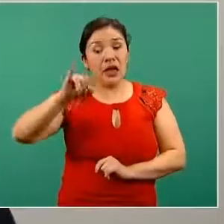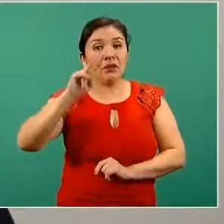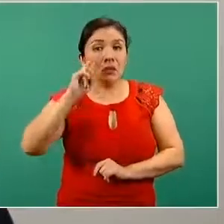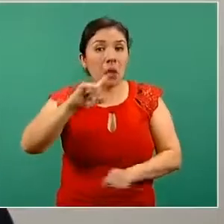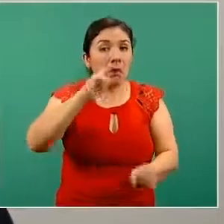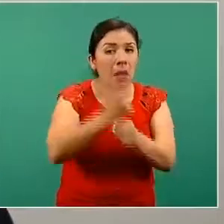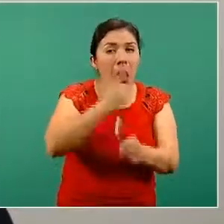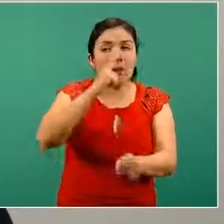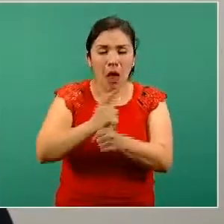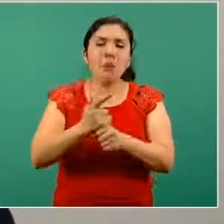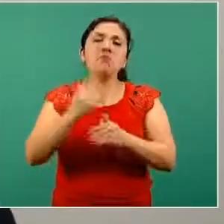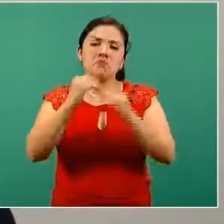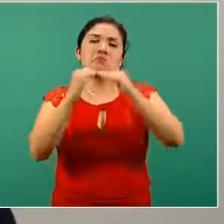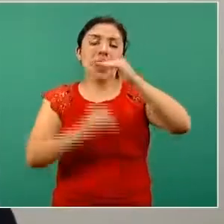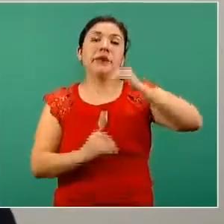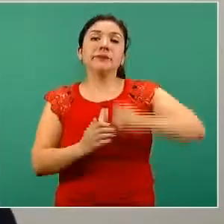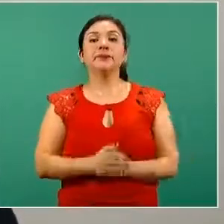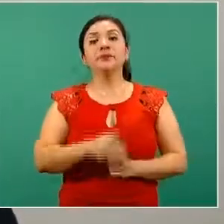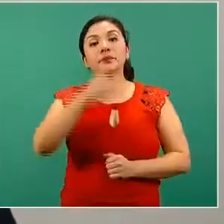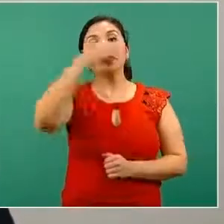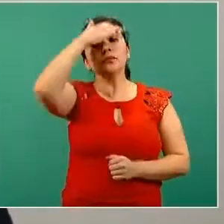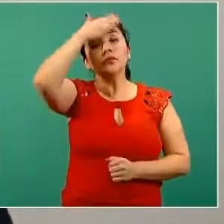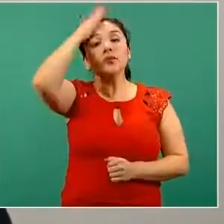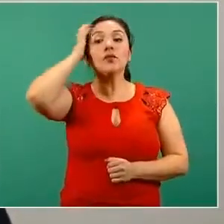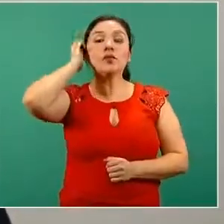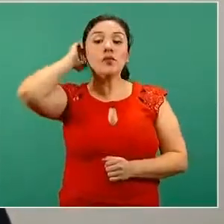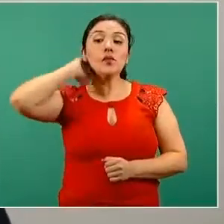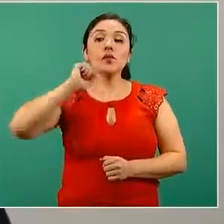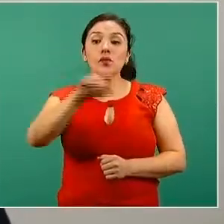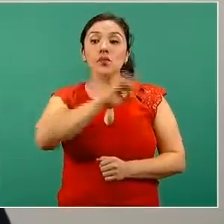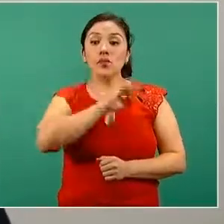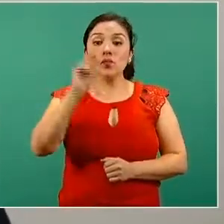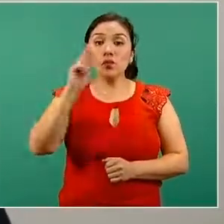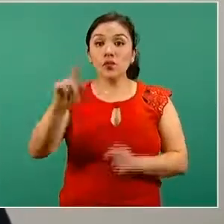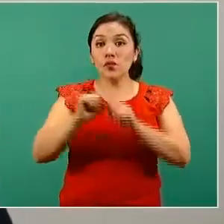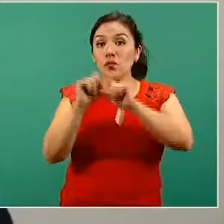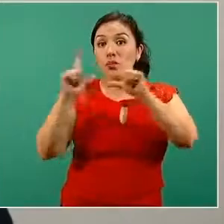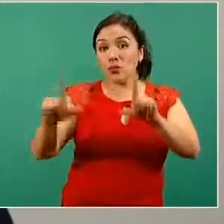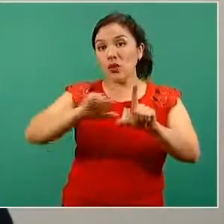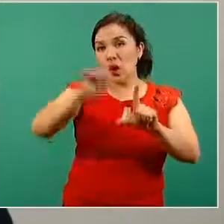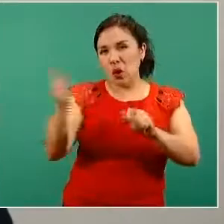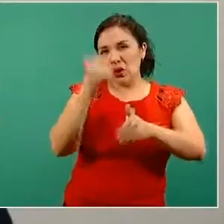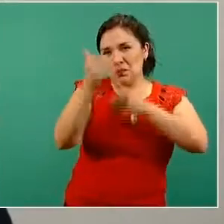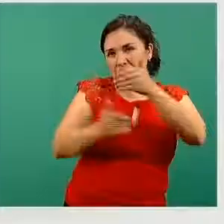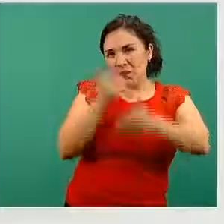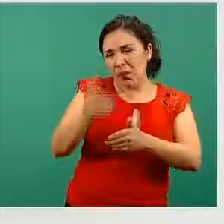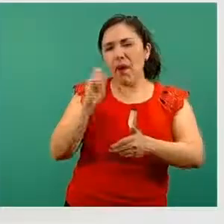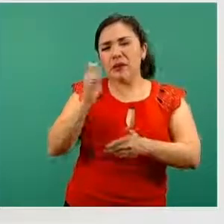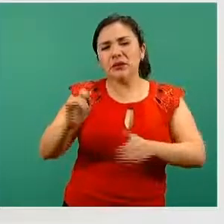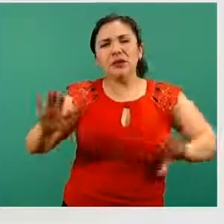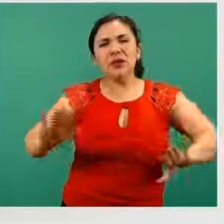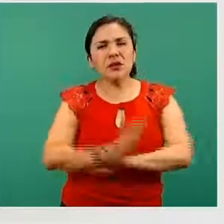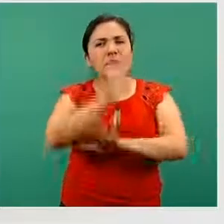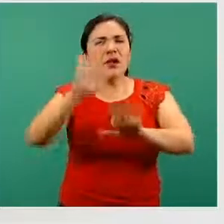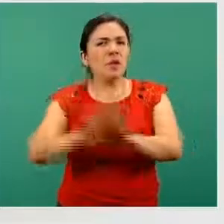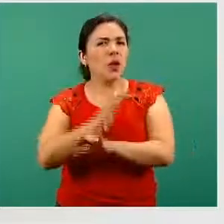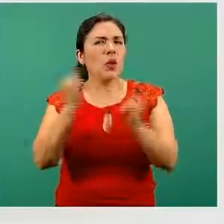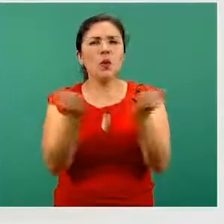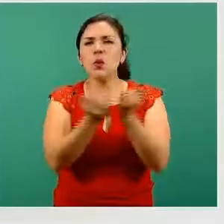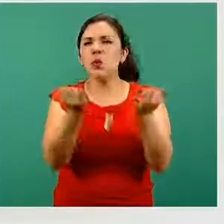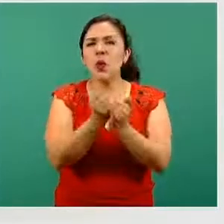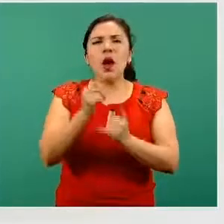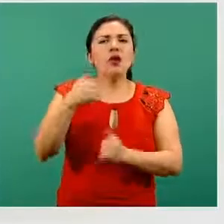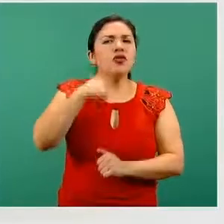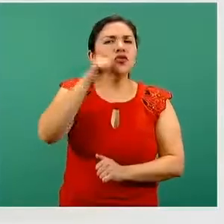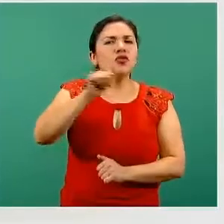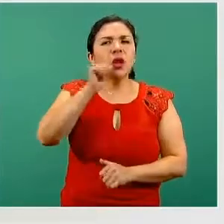de los ESAVIS. Y bueno, ustedes pueden ver en las tablas subsecuentes la actualización que también